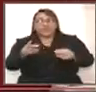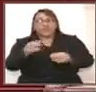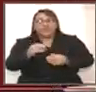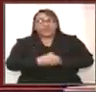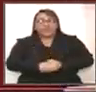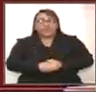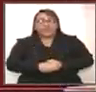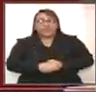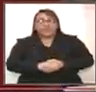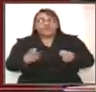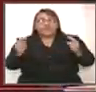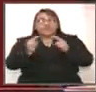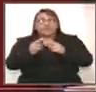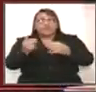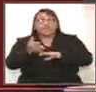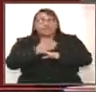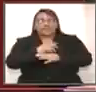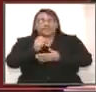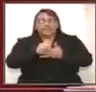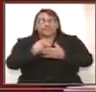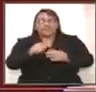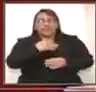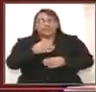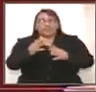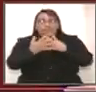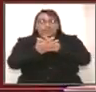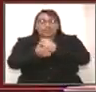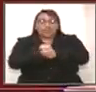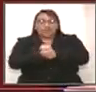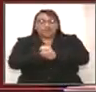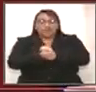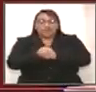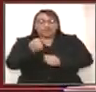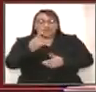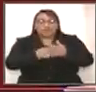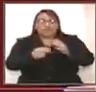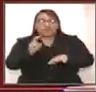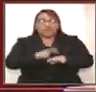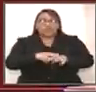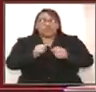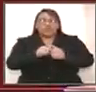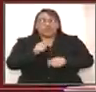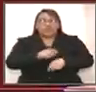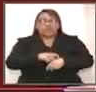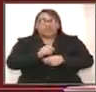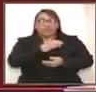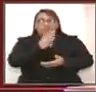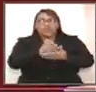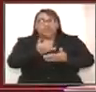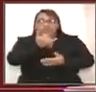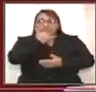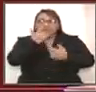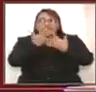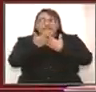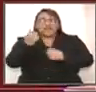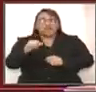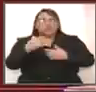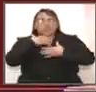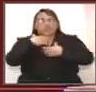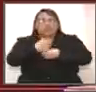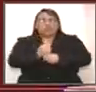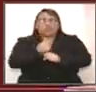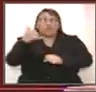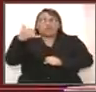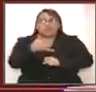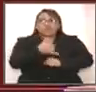intramuros se encontraba proscrita de obtener un beneficio penitenciario y era lógico por el tipo de delito cometido, terrorismo, tortura,